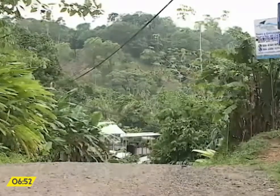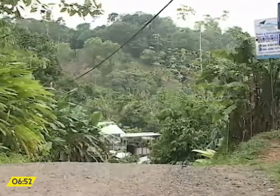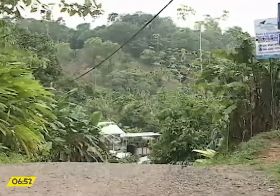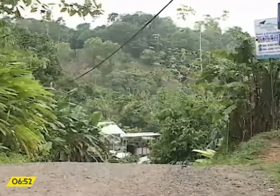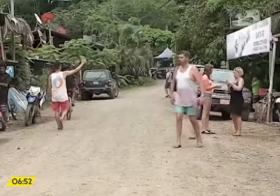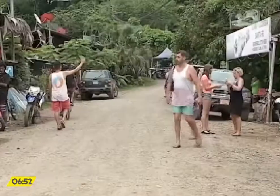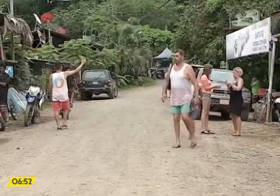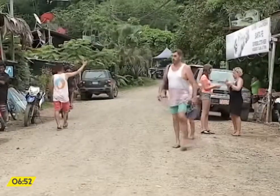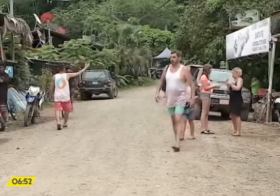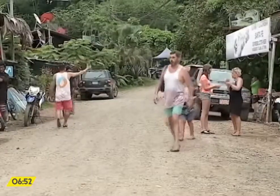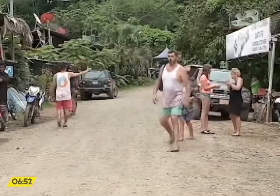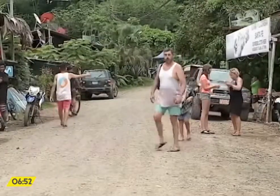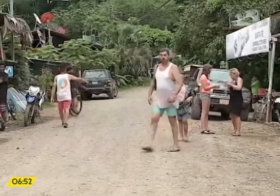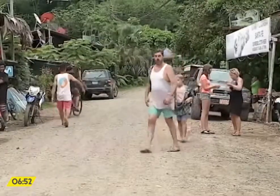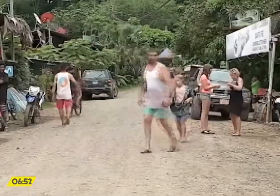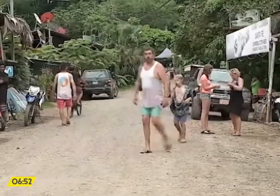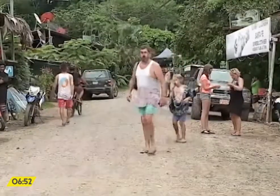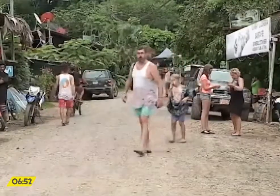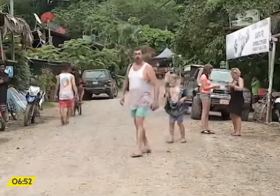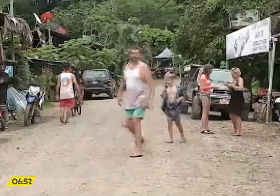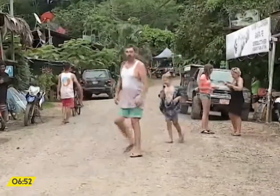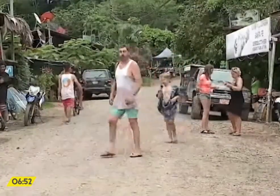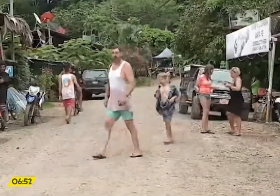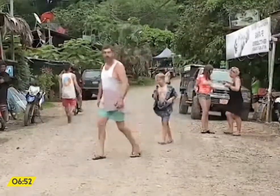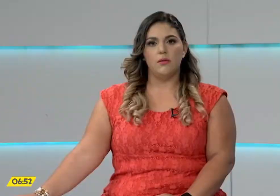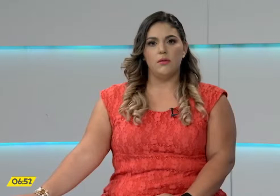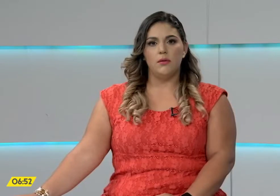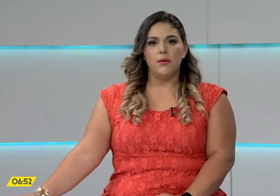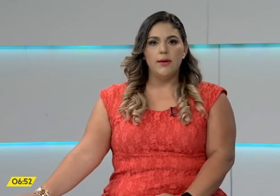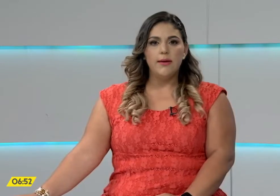es la lancha desde el puerto de Sierpe.